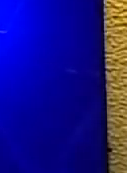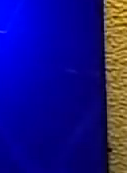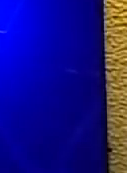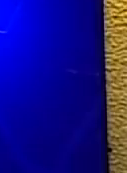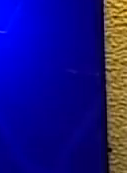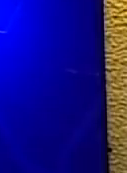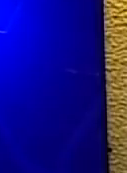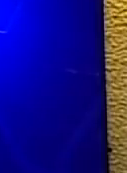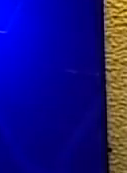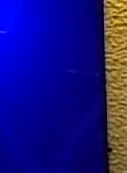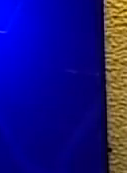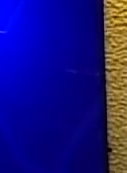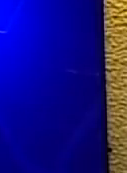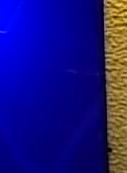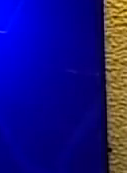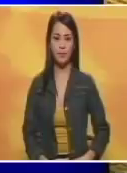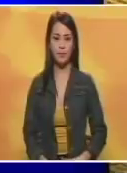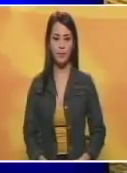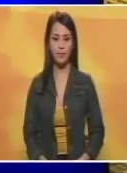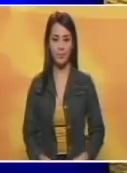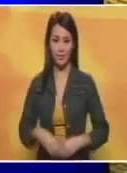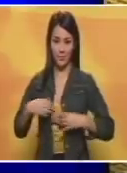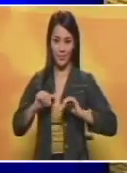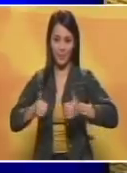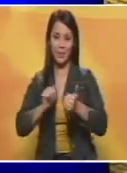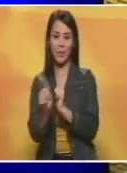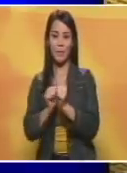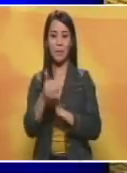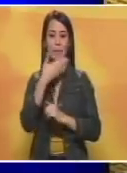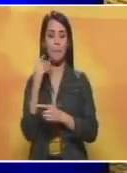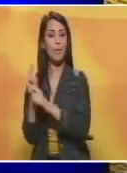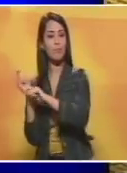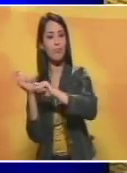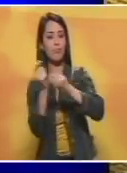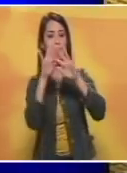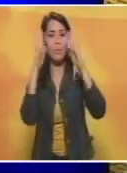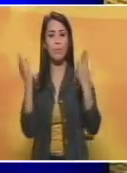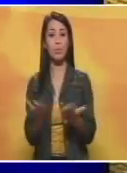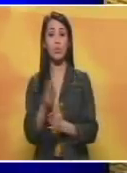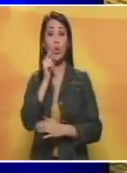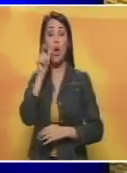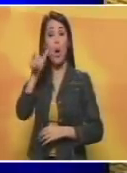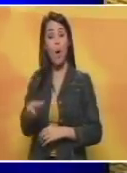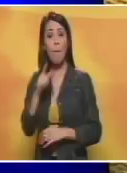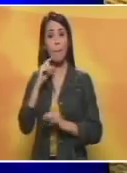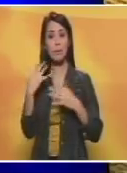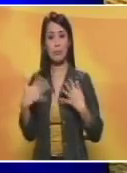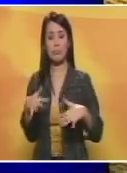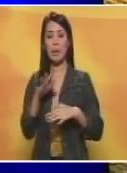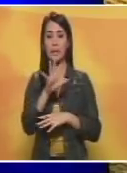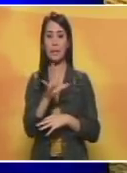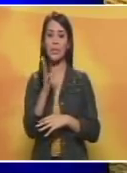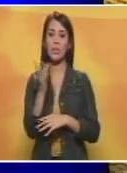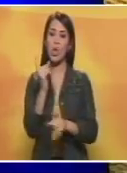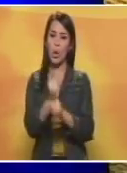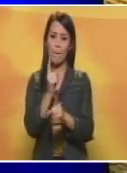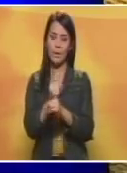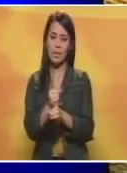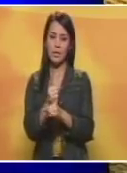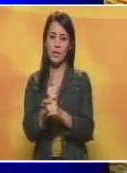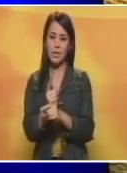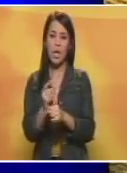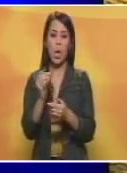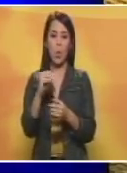hola amigos iniciamos los deportes con el mejor béisbol del mundo porque ronald acuña juniors se vio forzado a cortar su racha de cinco juegos consecutivos